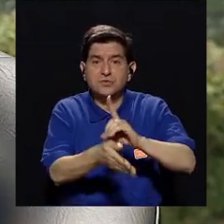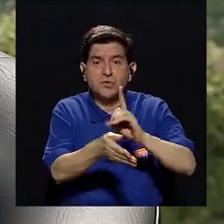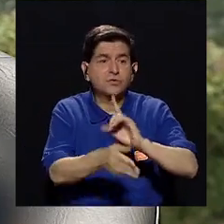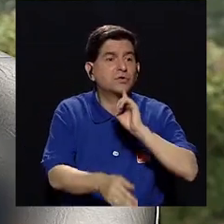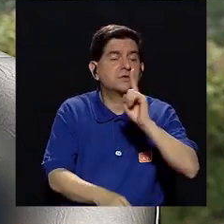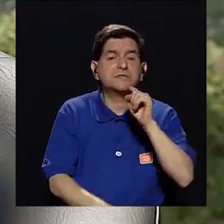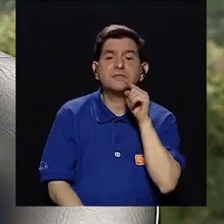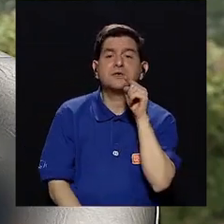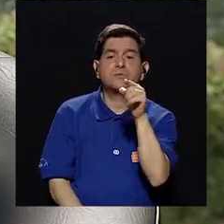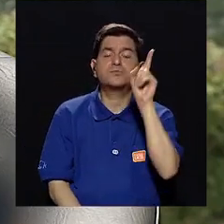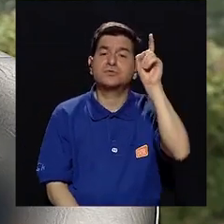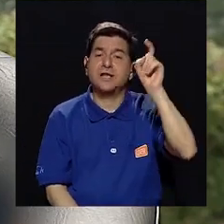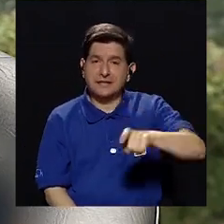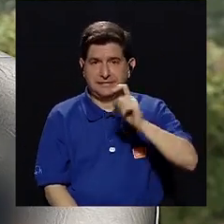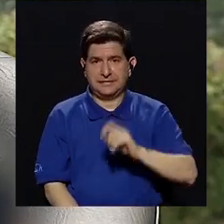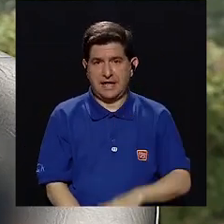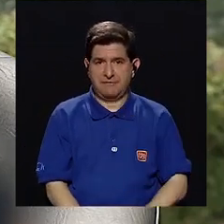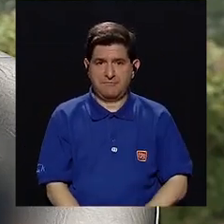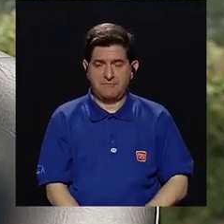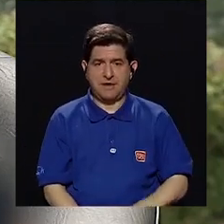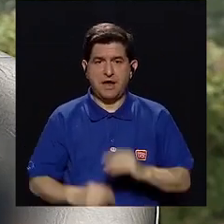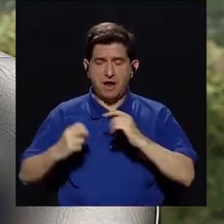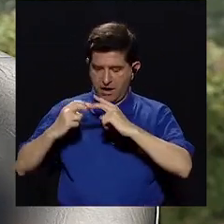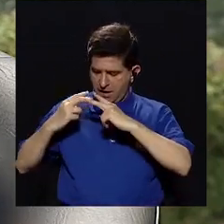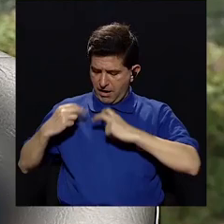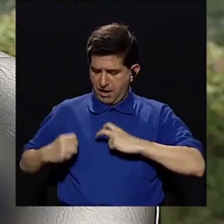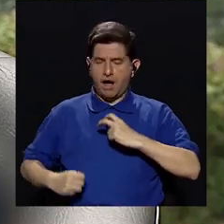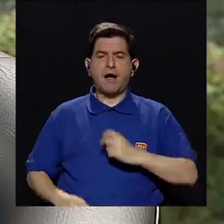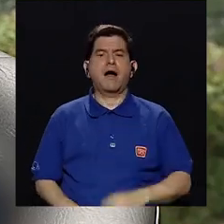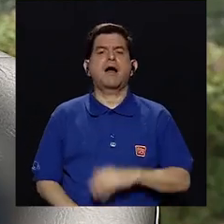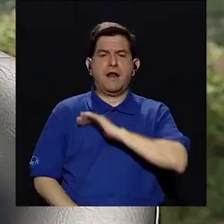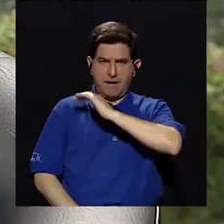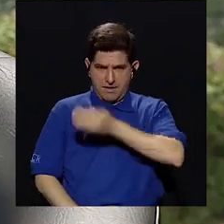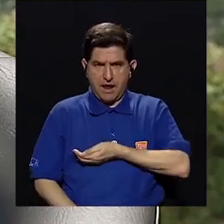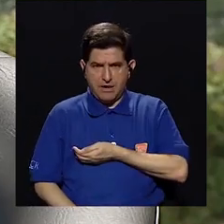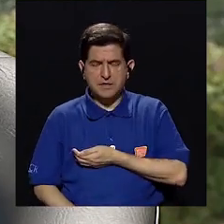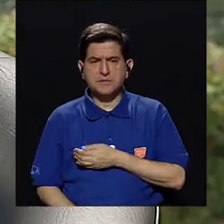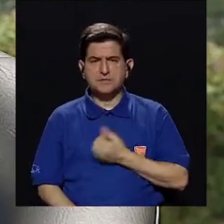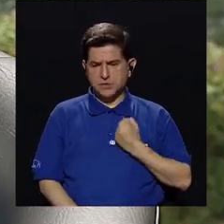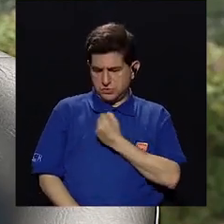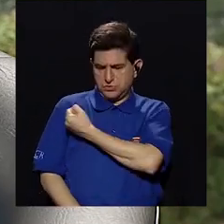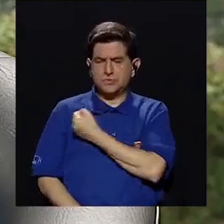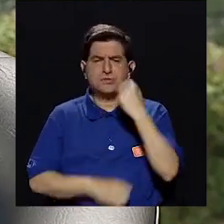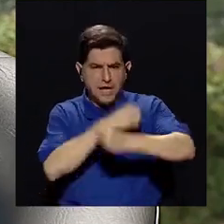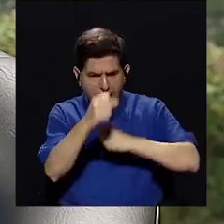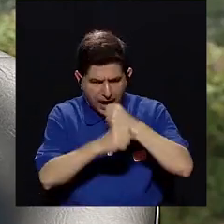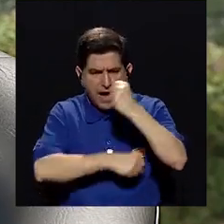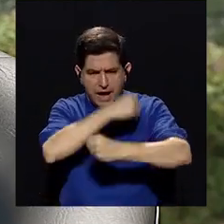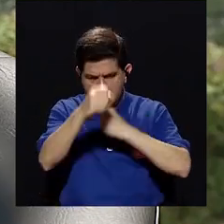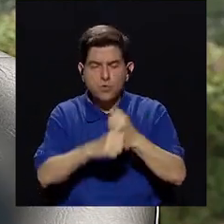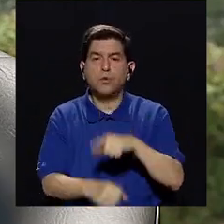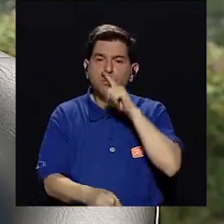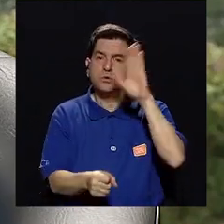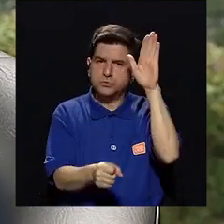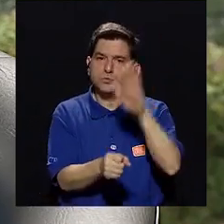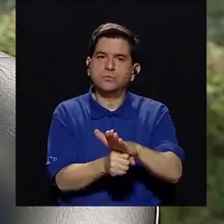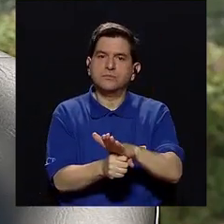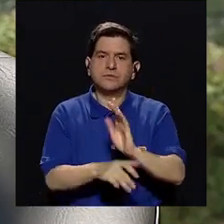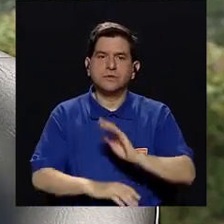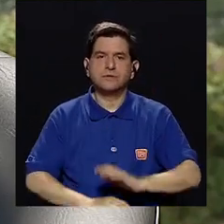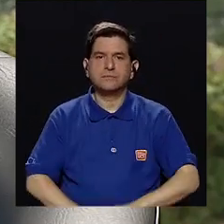médico le ha dicho usted tiene que hacerse mamografías ultrasonidos sus exámenes anualmente pues anualmente